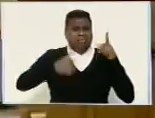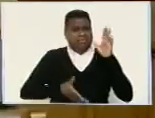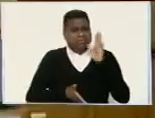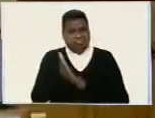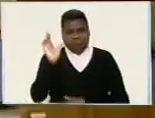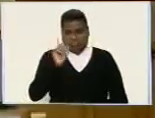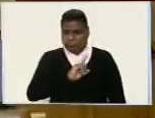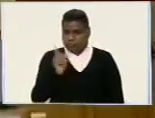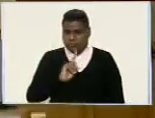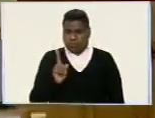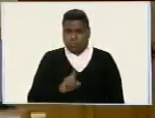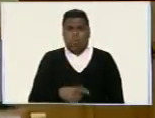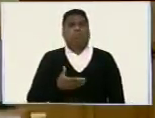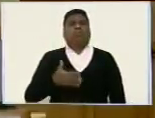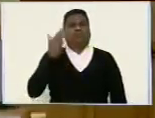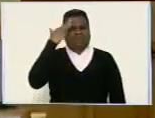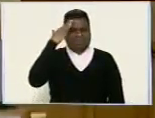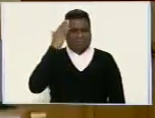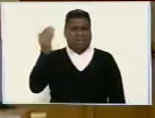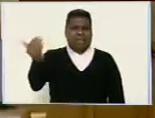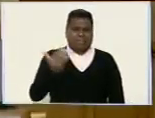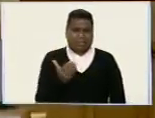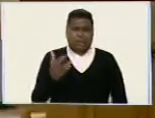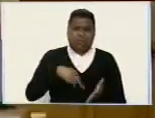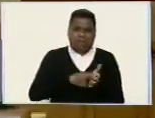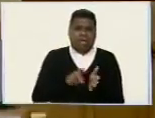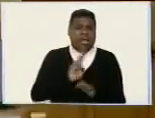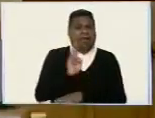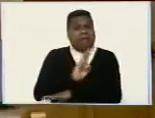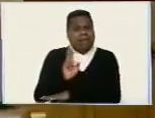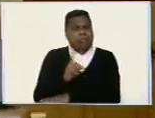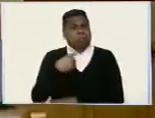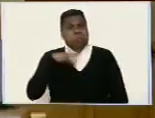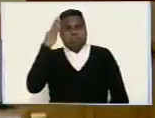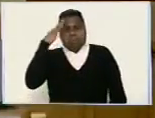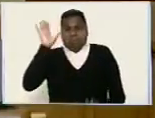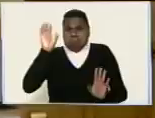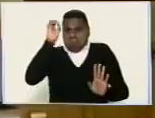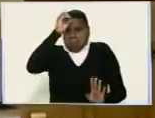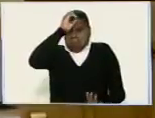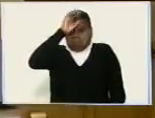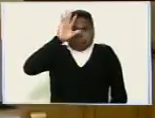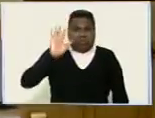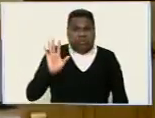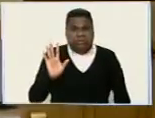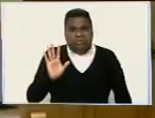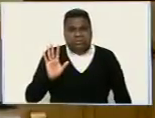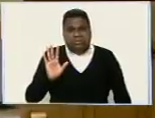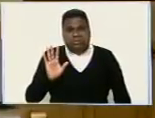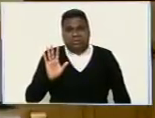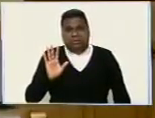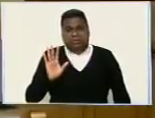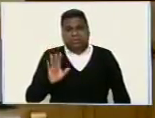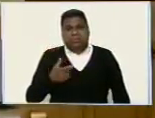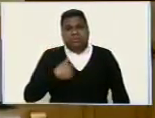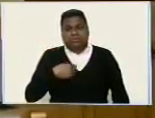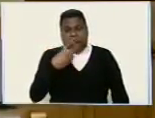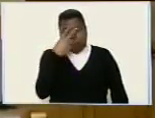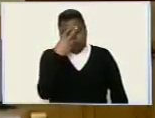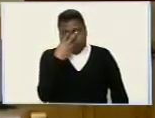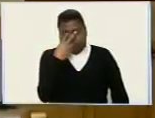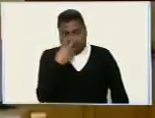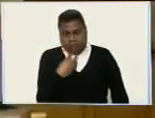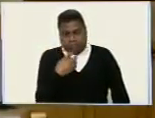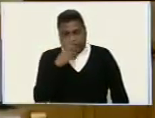digo, porque yo sabía que íbamos a volver, lo que no sabía era que era tan temprano, tan rápido, ¿no? Sino porque, claro, por mi discapacidad, este soldado no